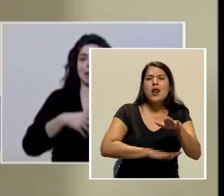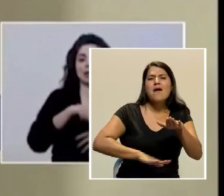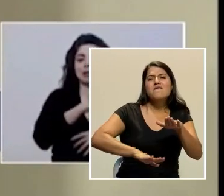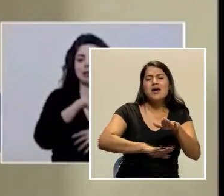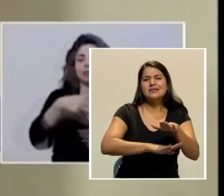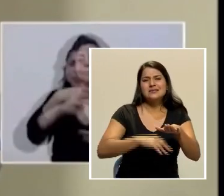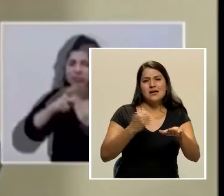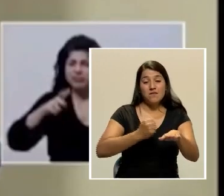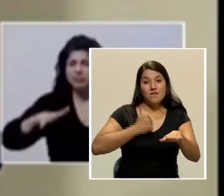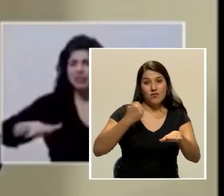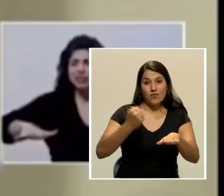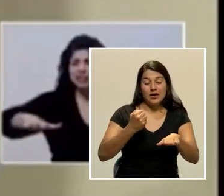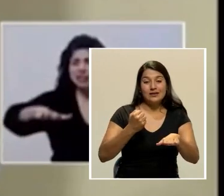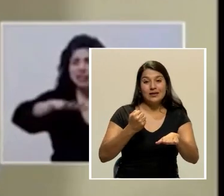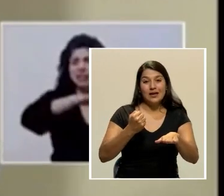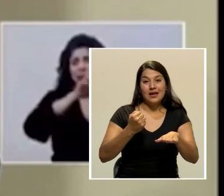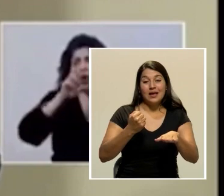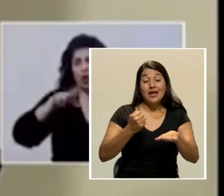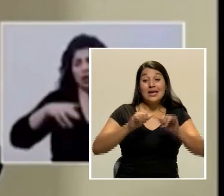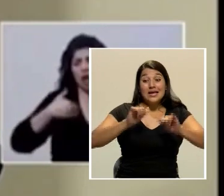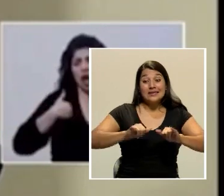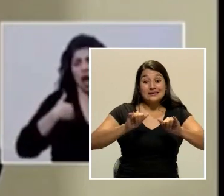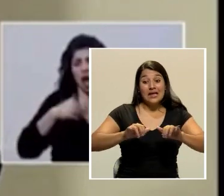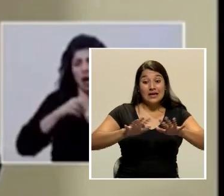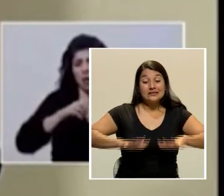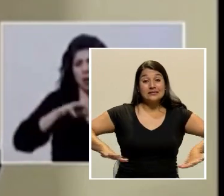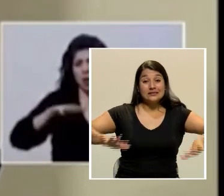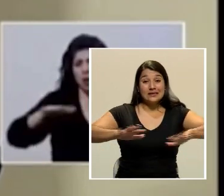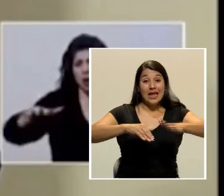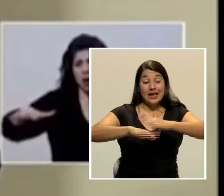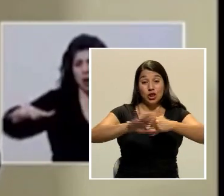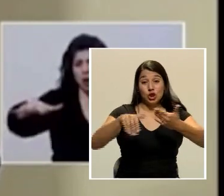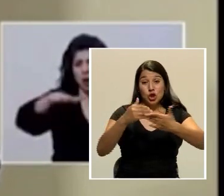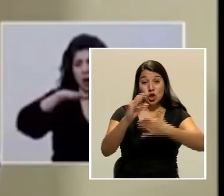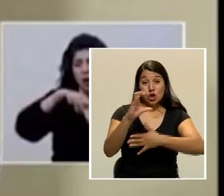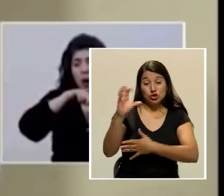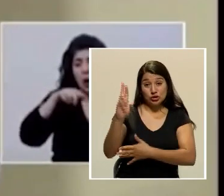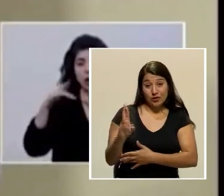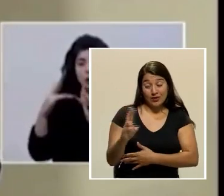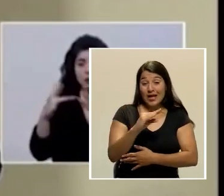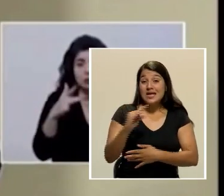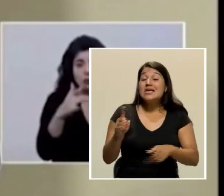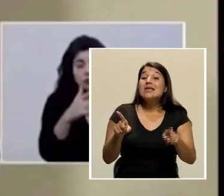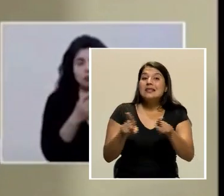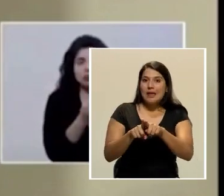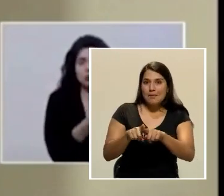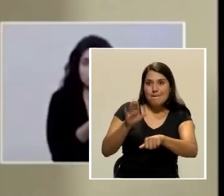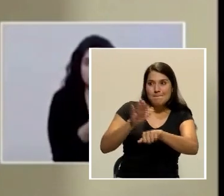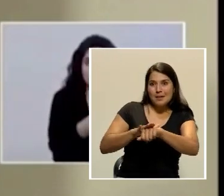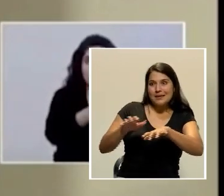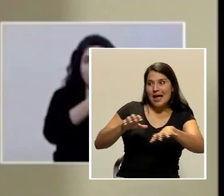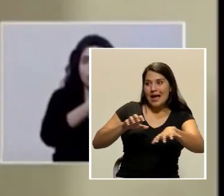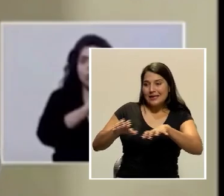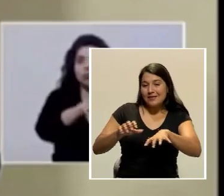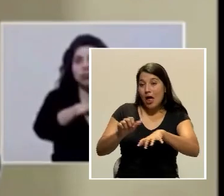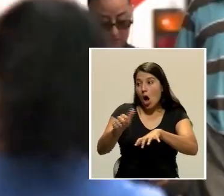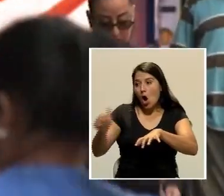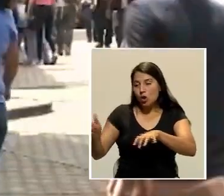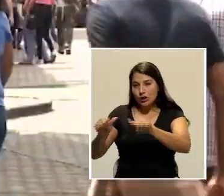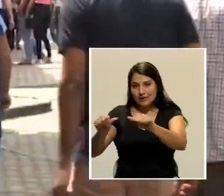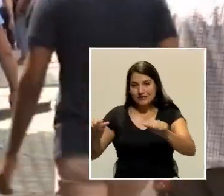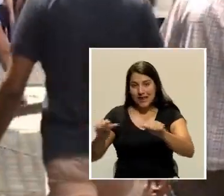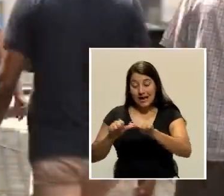y oportunidades adicionales de apoyo y de alivio financiero para, reitero, estas empresas que forman parte